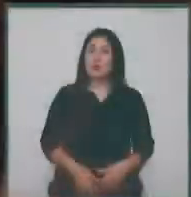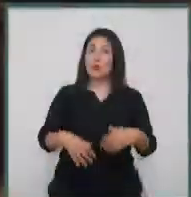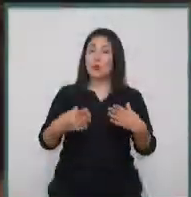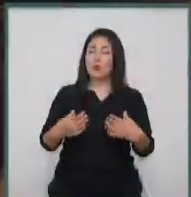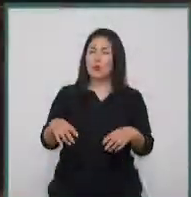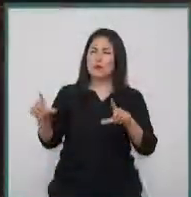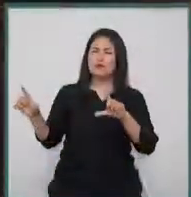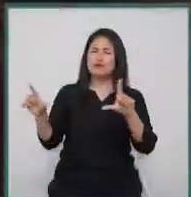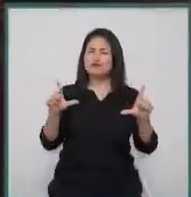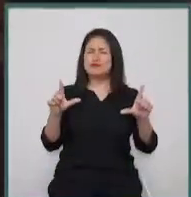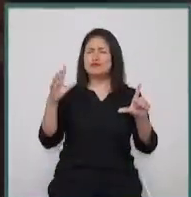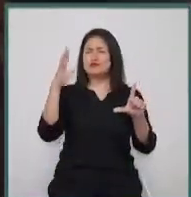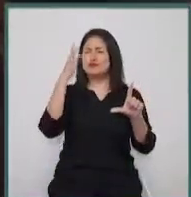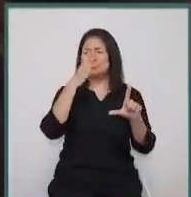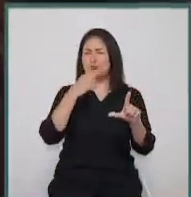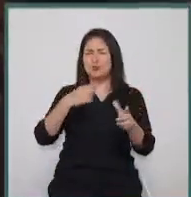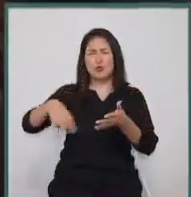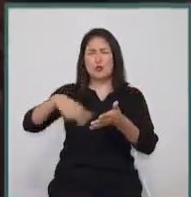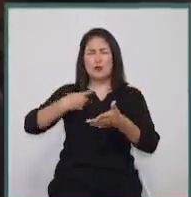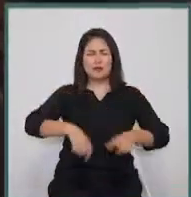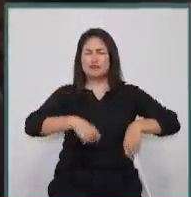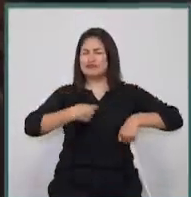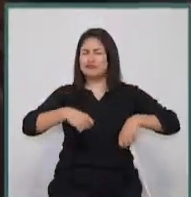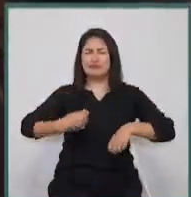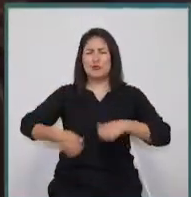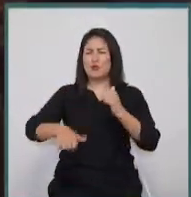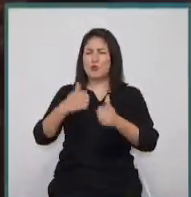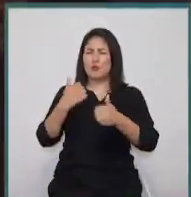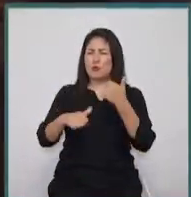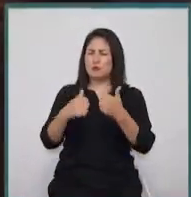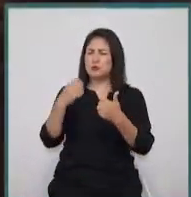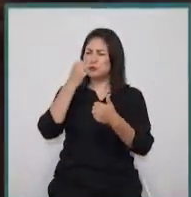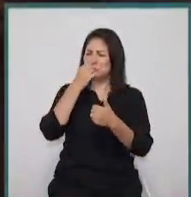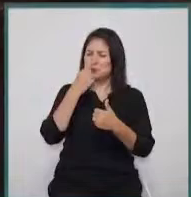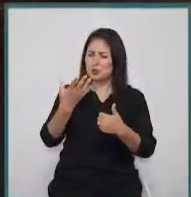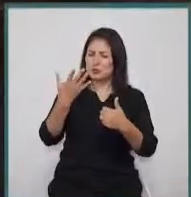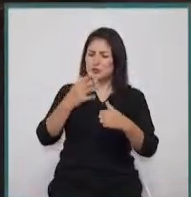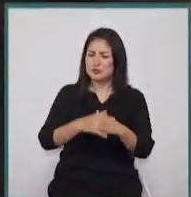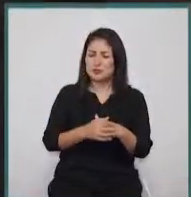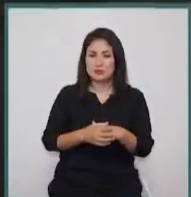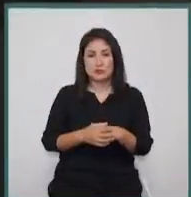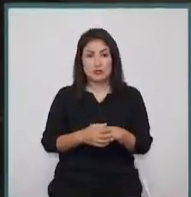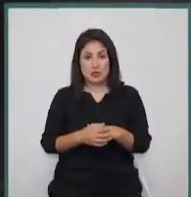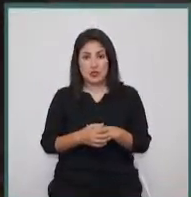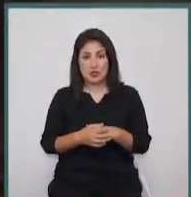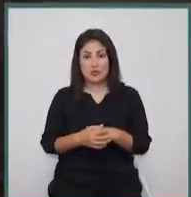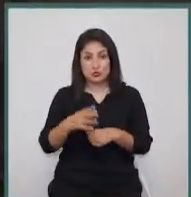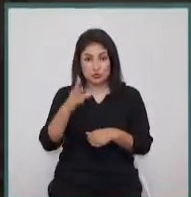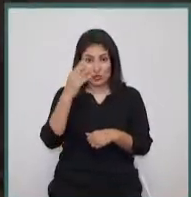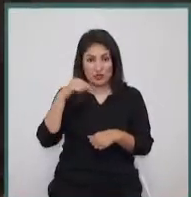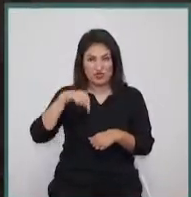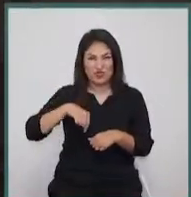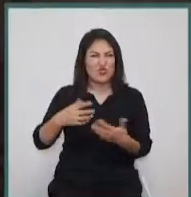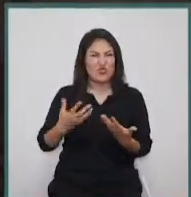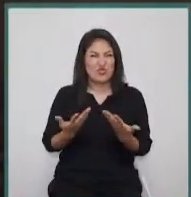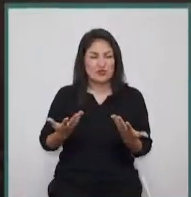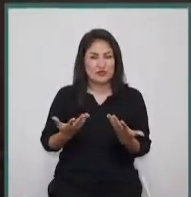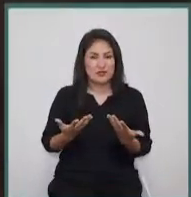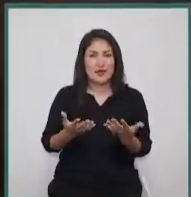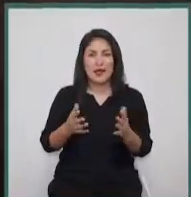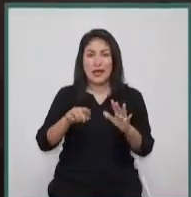¡Qué bonita nota del concurso nacional de Wailers, Mayela! Sí, claro. ¿Quieres saber dónde